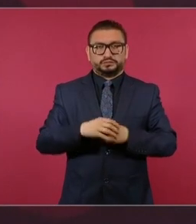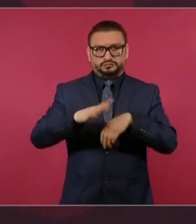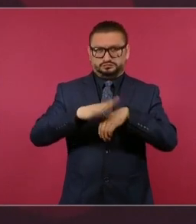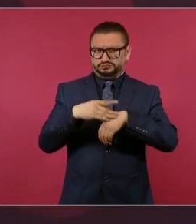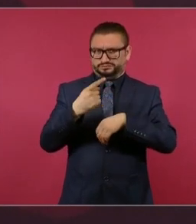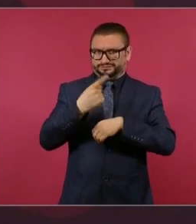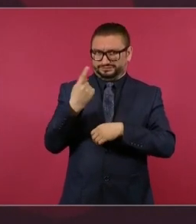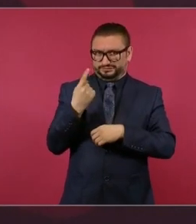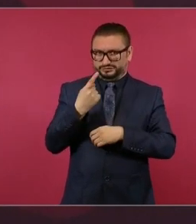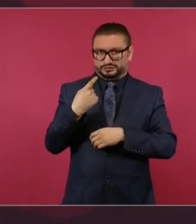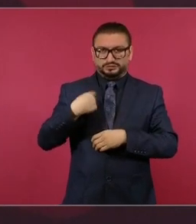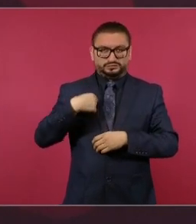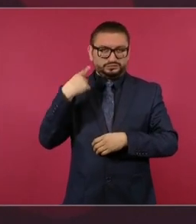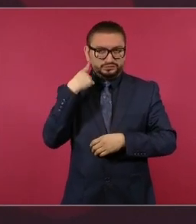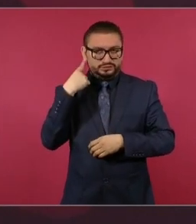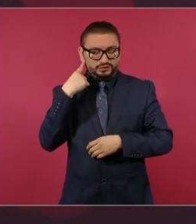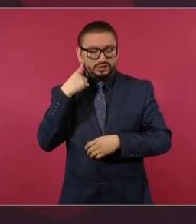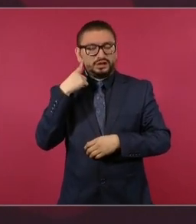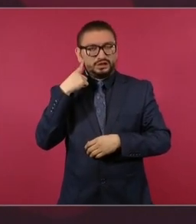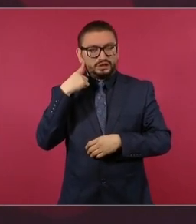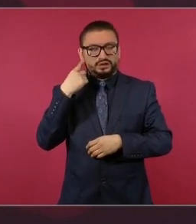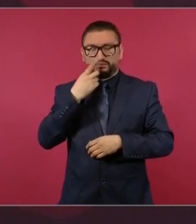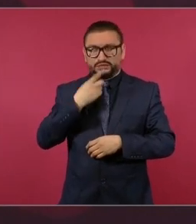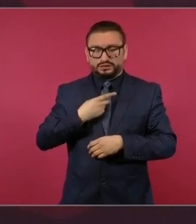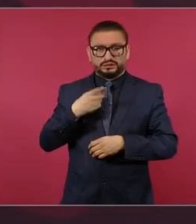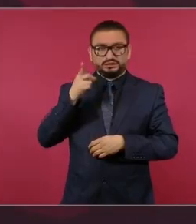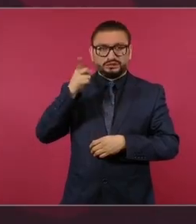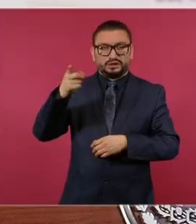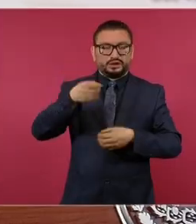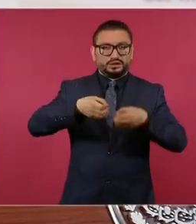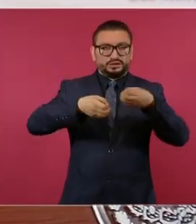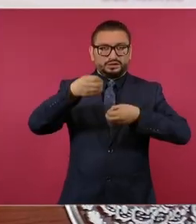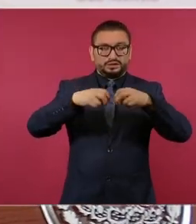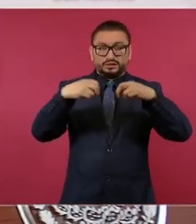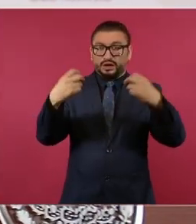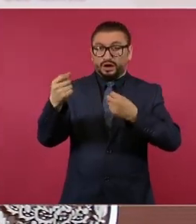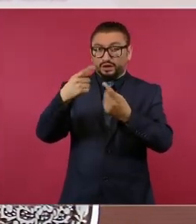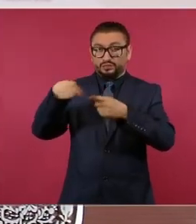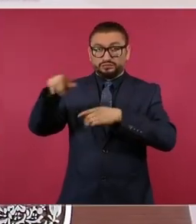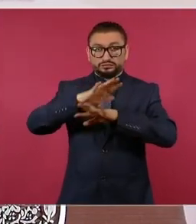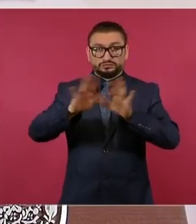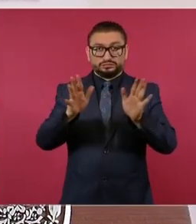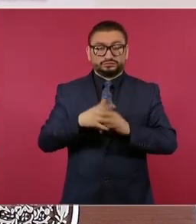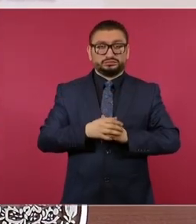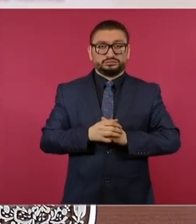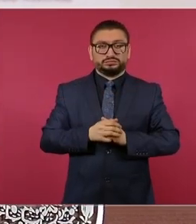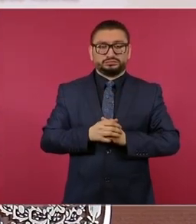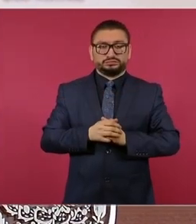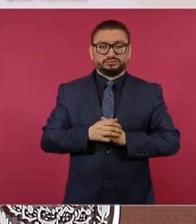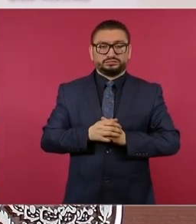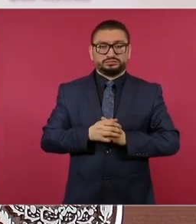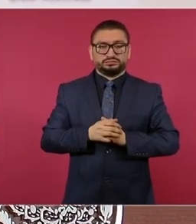porque me estaban diciendo que hay ministros